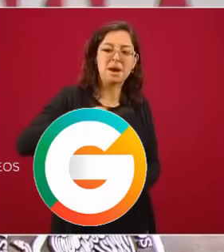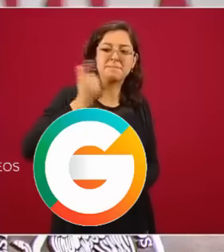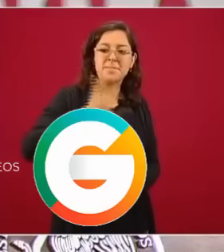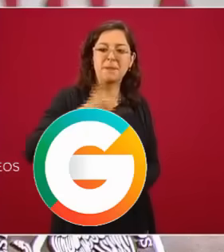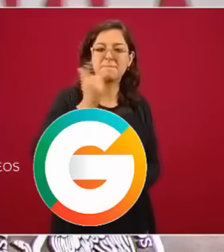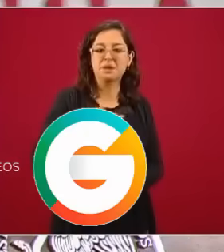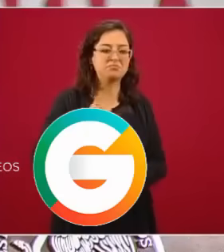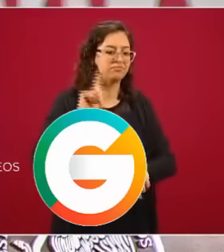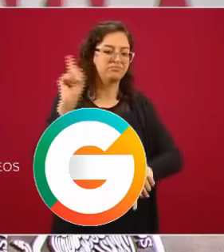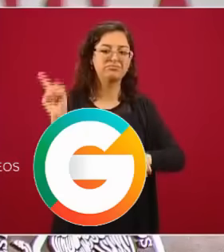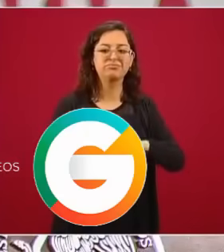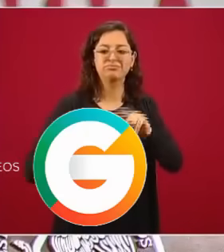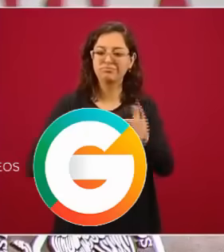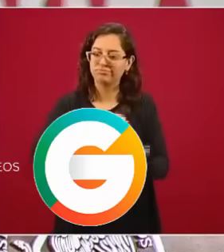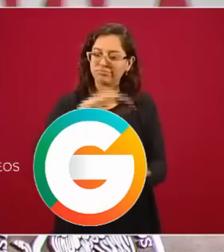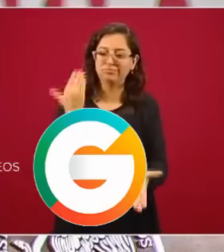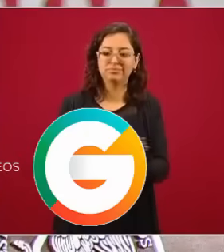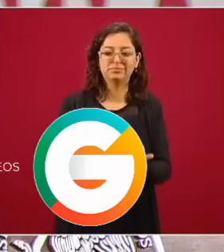¿sí?,